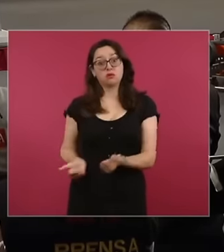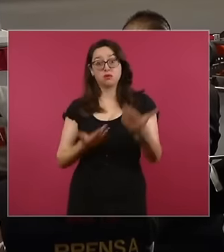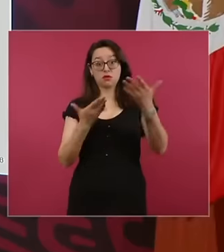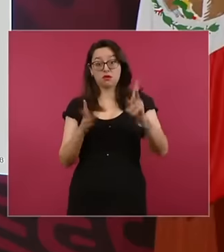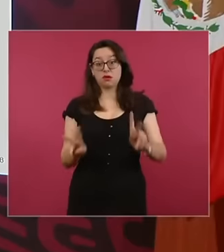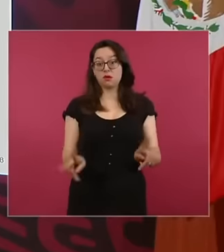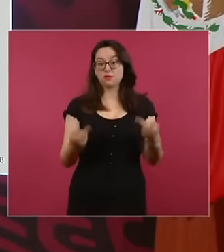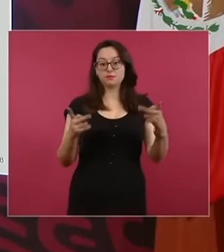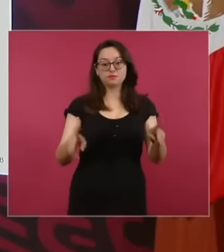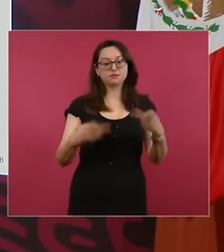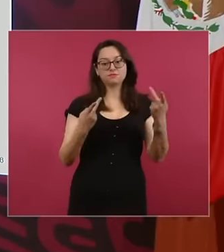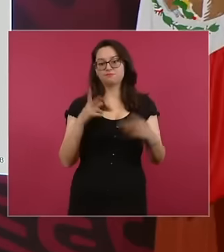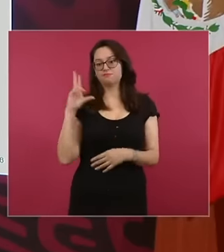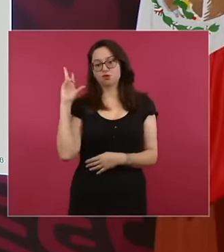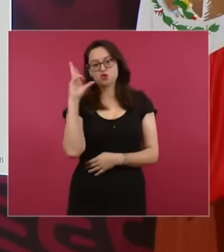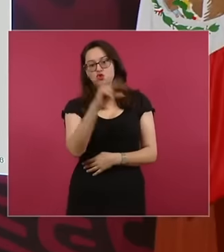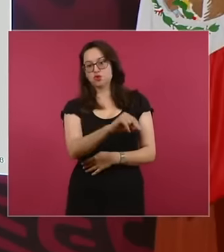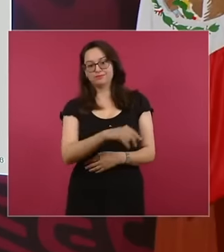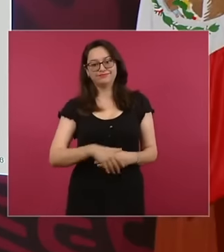lo vamos a procesar en el país.